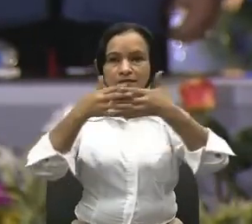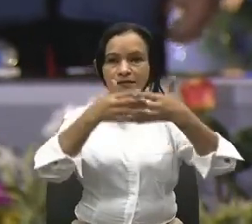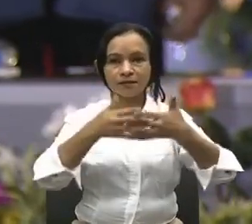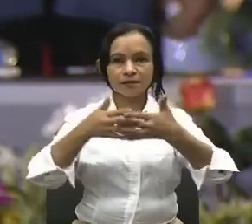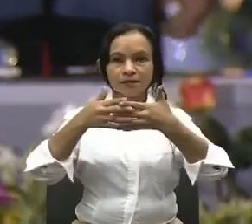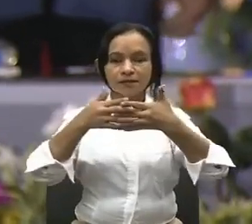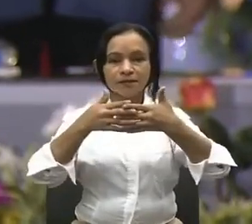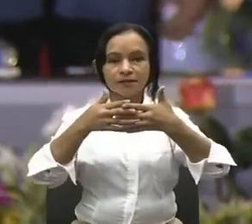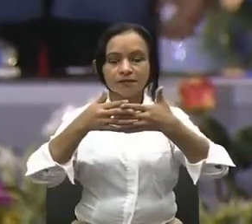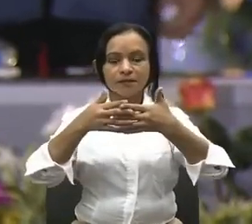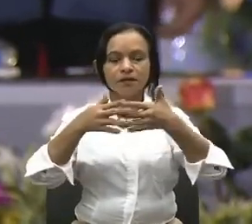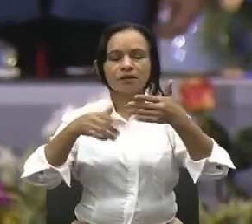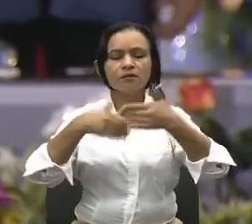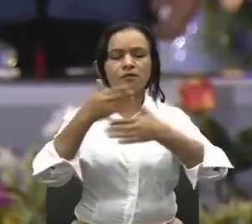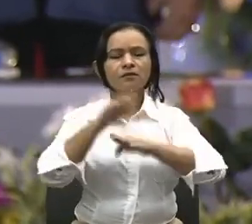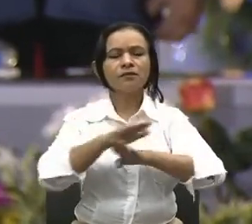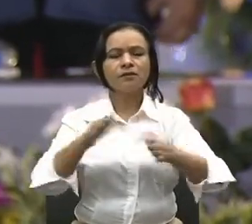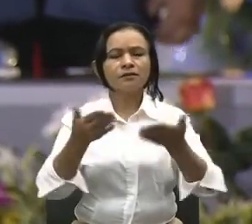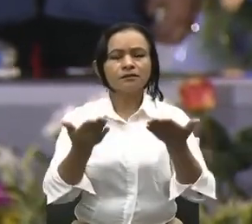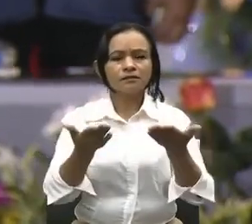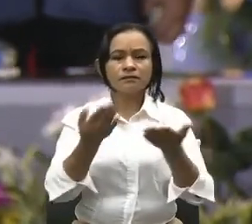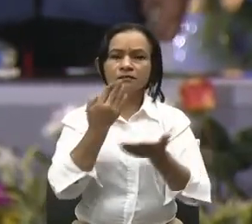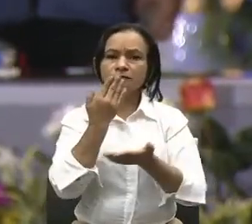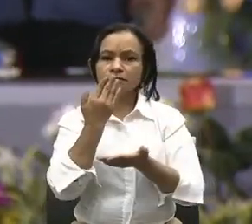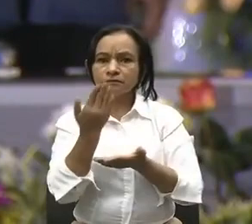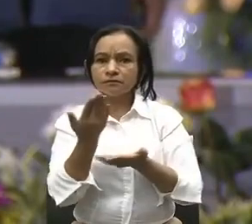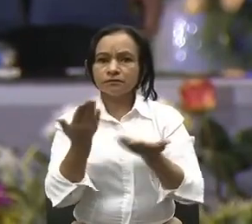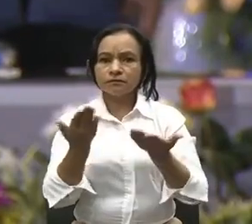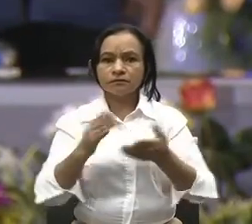Al final, bueno,